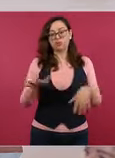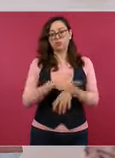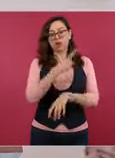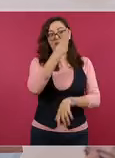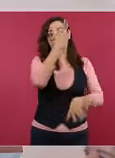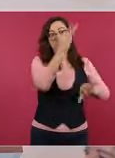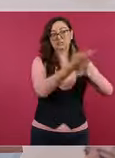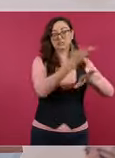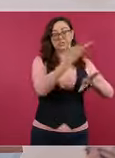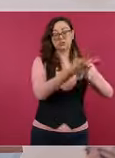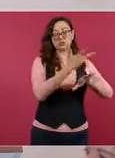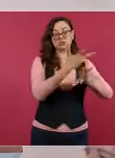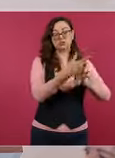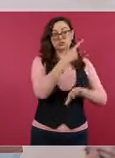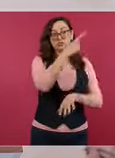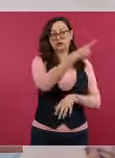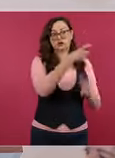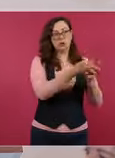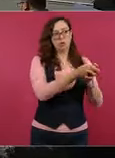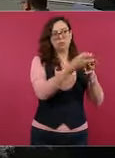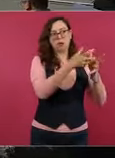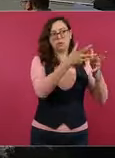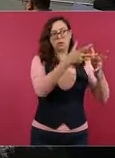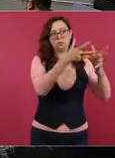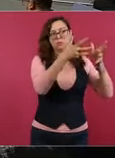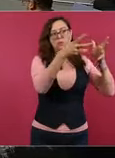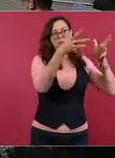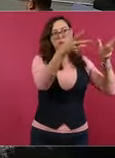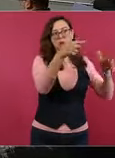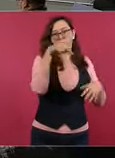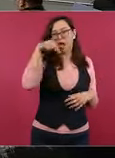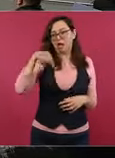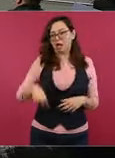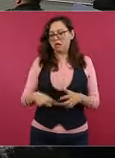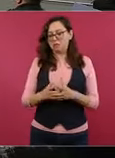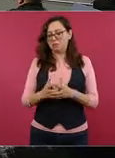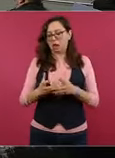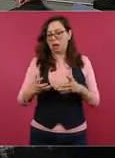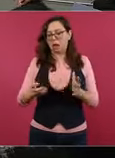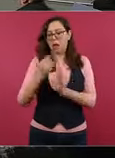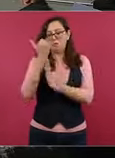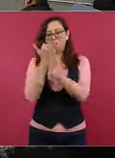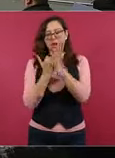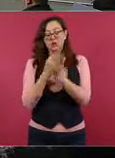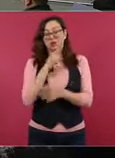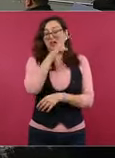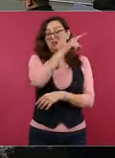El desarrollo febril en Estados Unidos nos va a